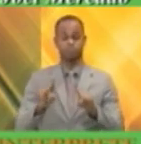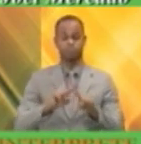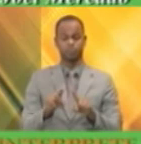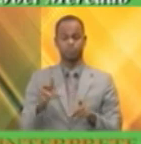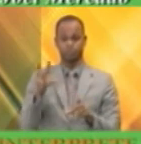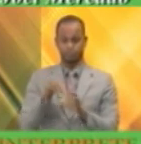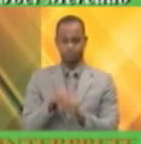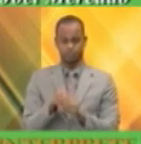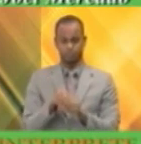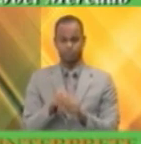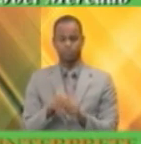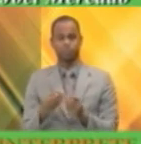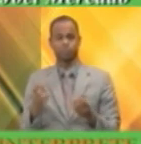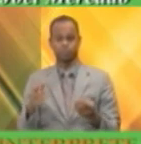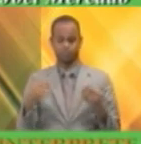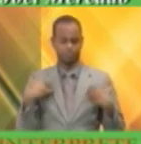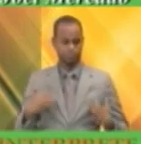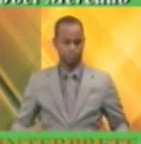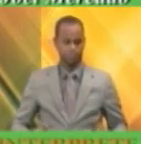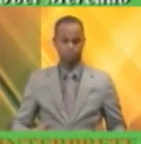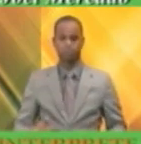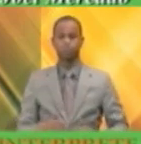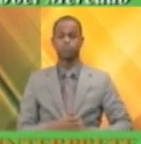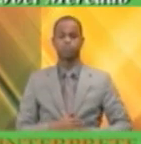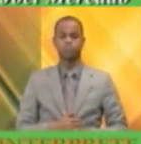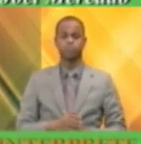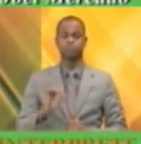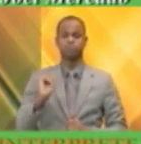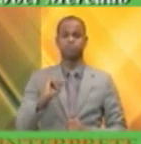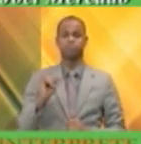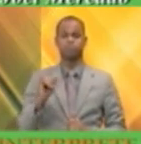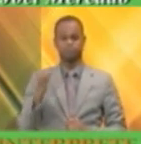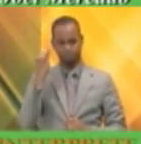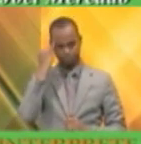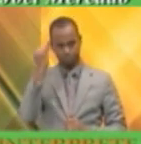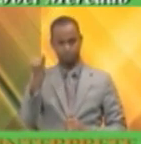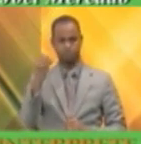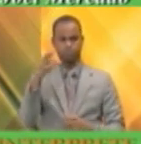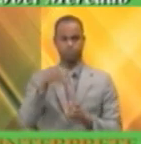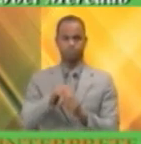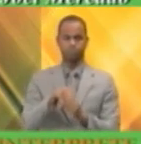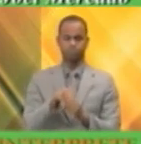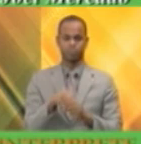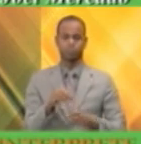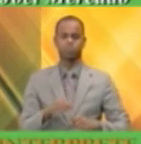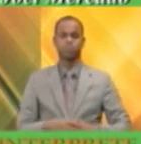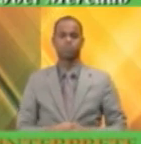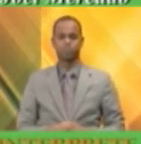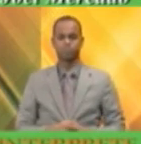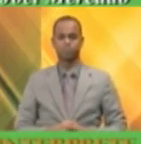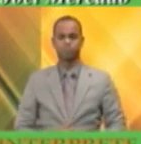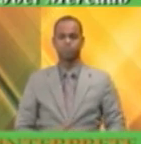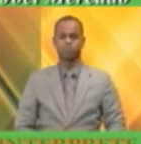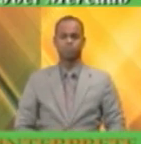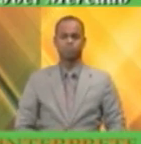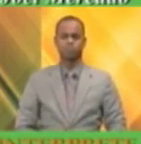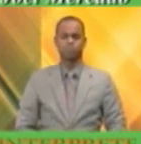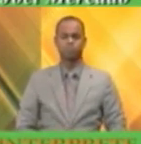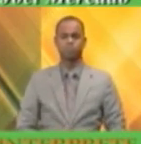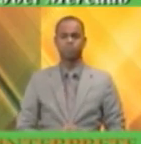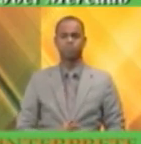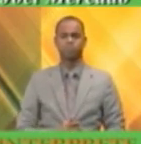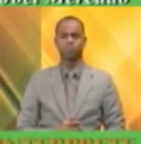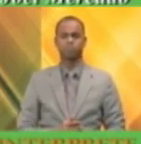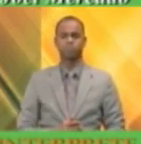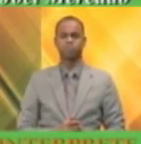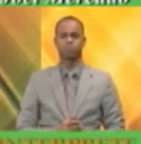ahí. Ajá. Sí, ahí está físico-motora y también vemos intelectuales ahí. Discapacidad intelectual. Perfecto. Sí, fíjense.